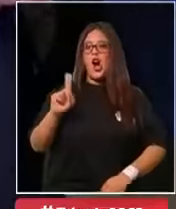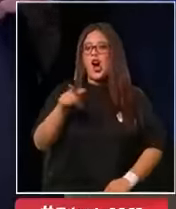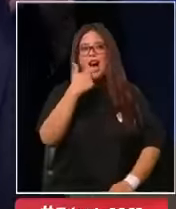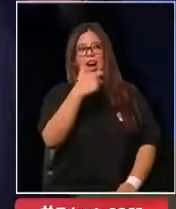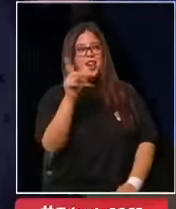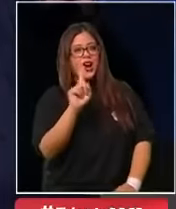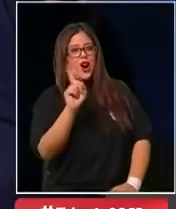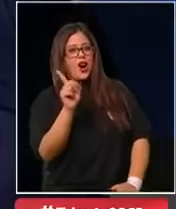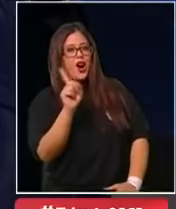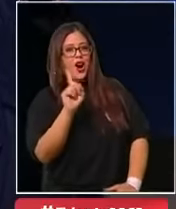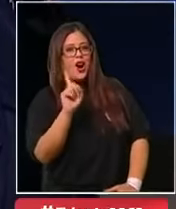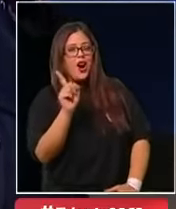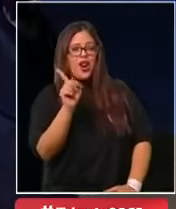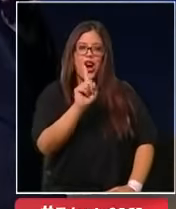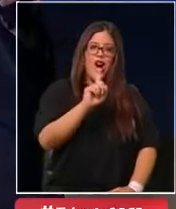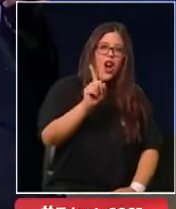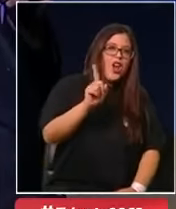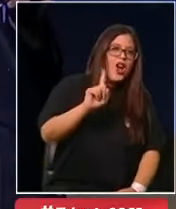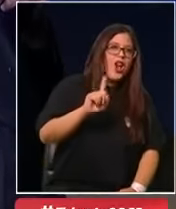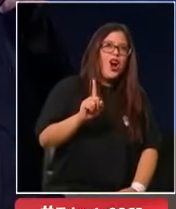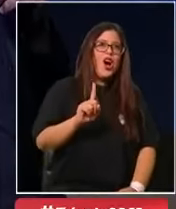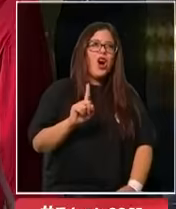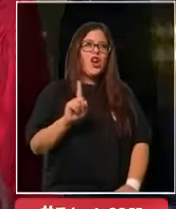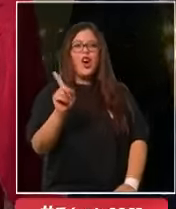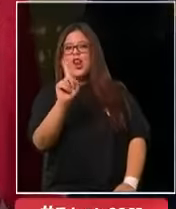¿Alguien me quiere tocar a mí? No.